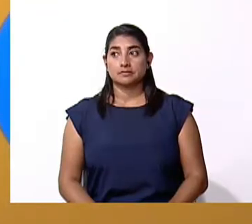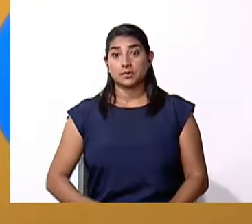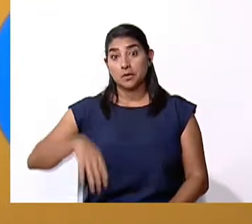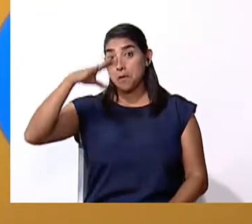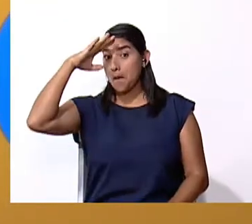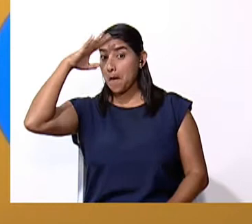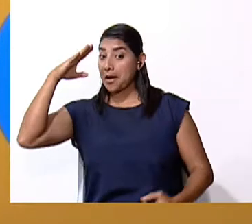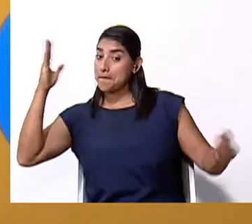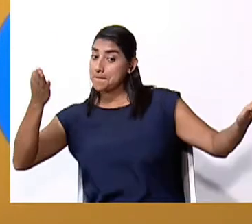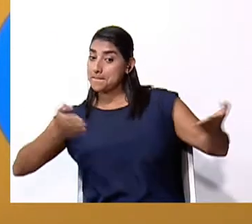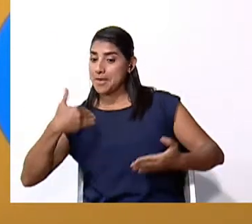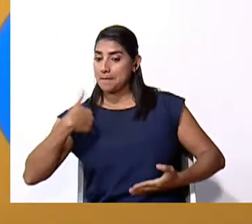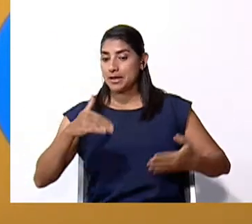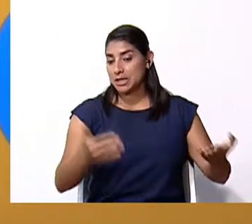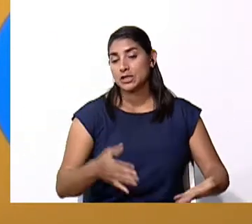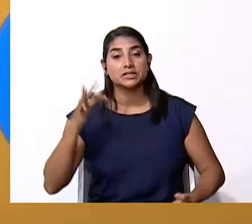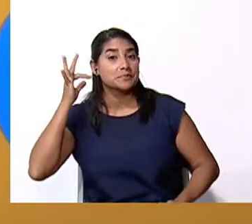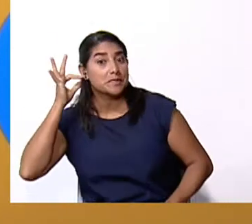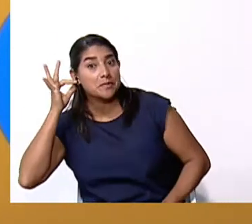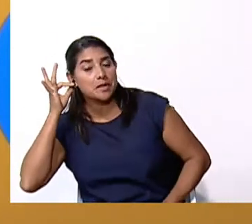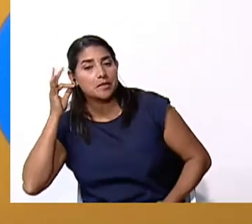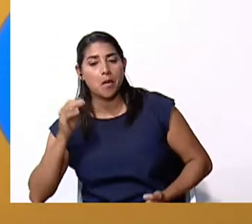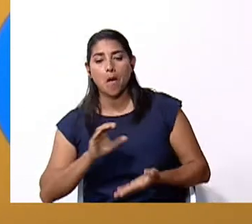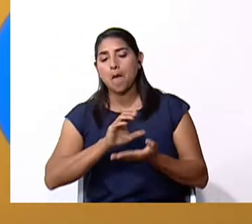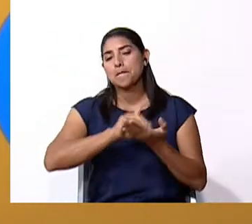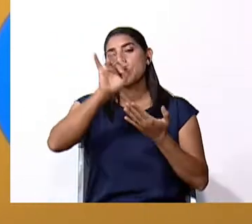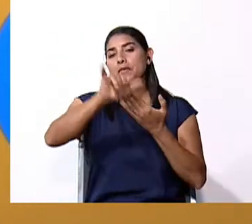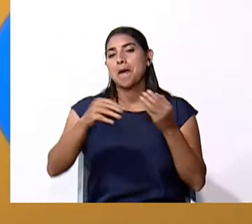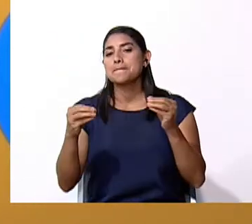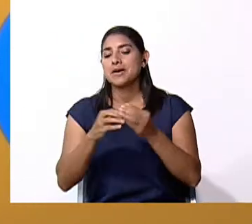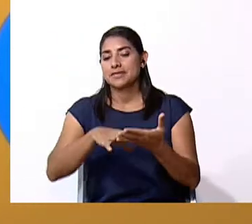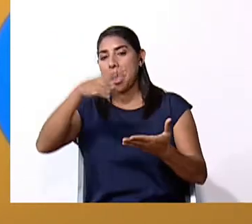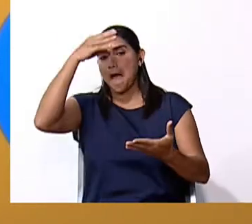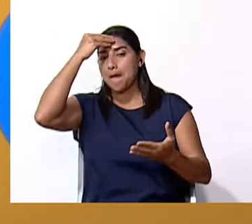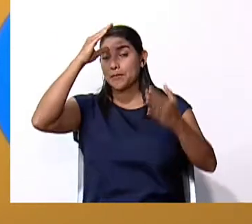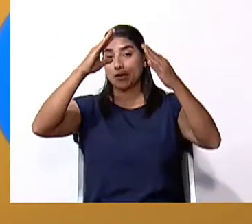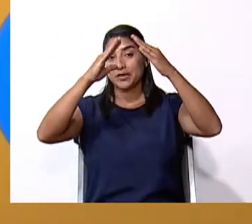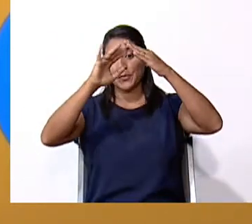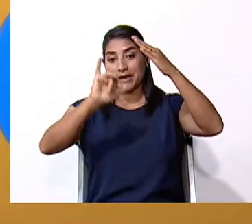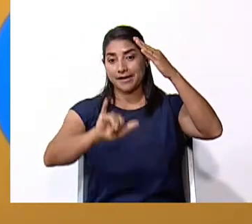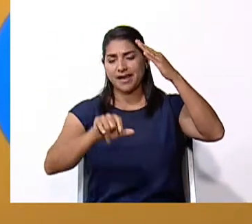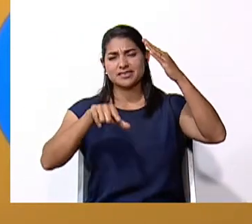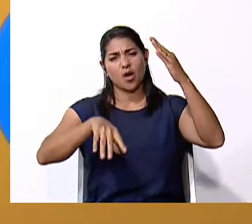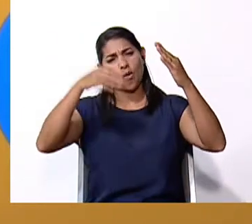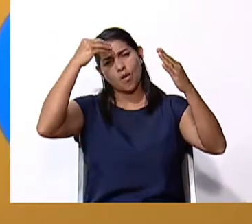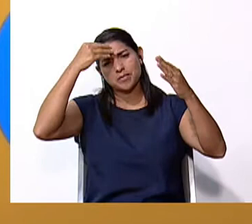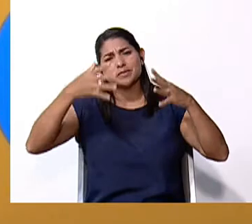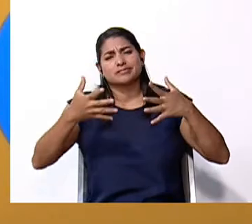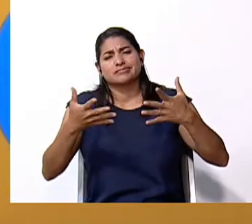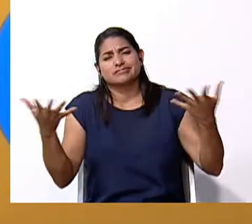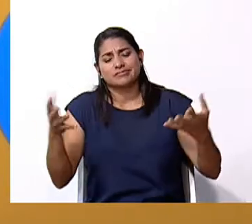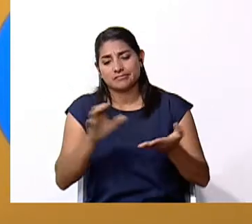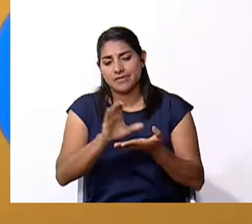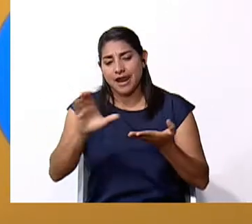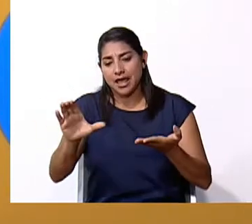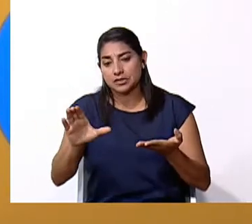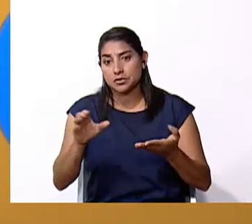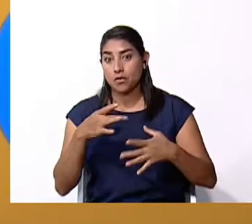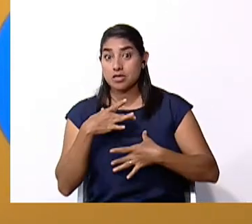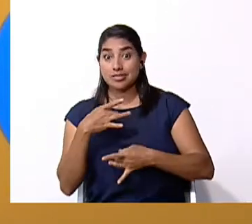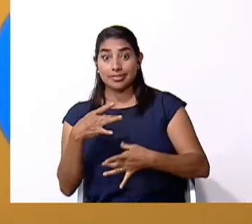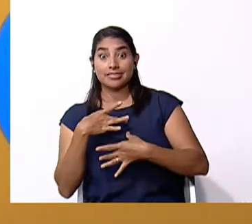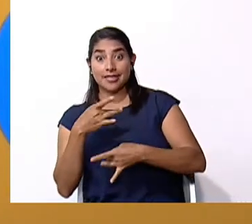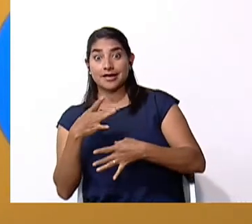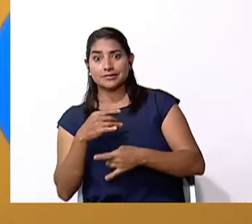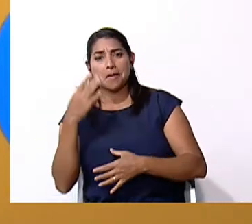Hola, bienvenidos y bienvenidas a un programa más de Aprendo en Casa. El día de hoy la lección va a estar muy